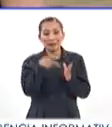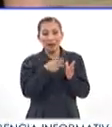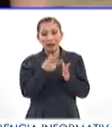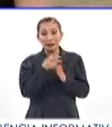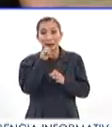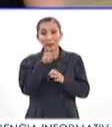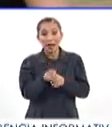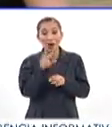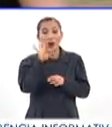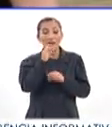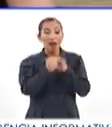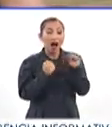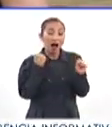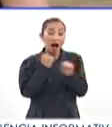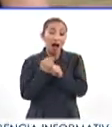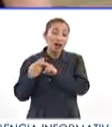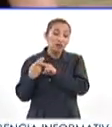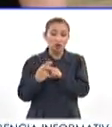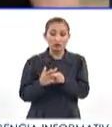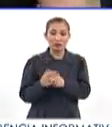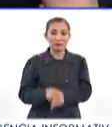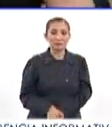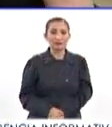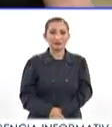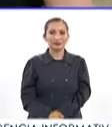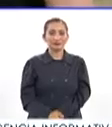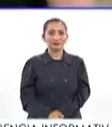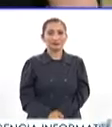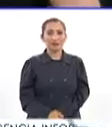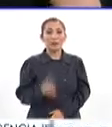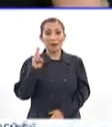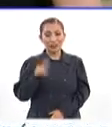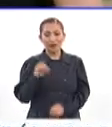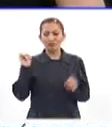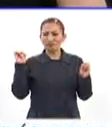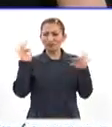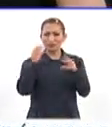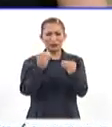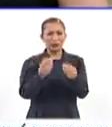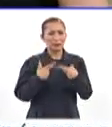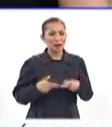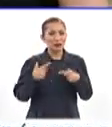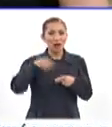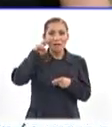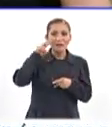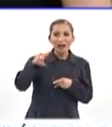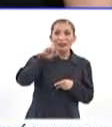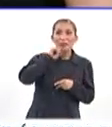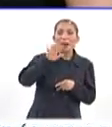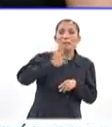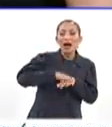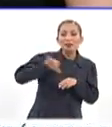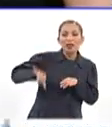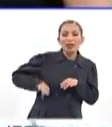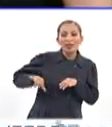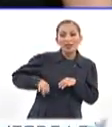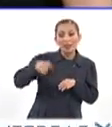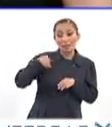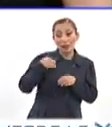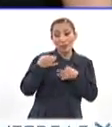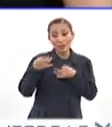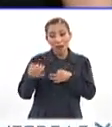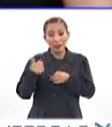edición? Que además es el 40 aniversario, no es cualquier cosa. Realmente que asista mucha gente, ver también qué más me puede interesar a mí